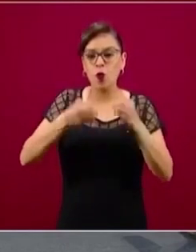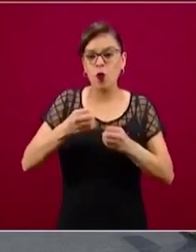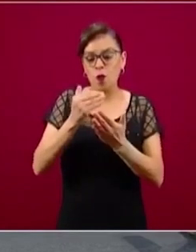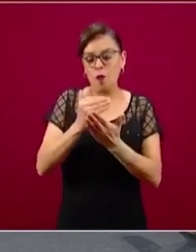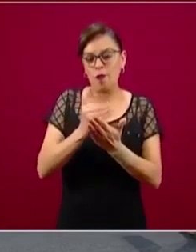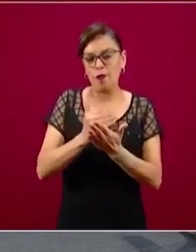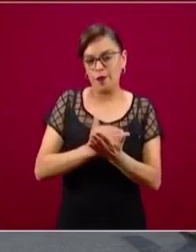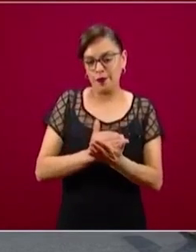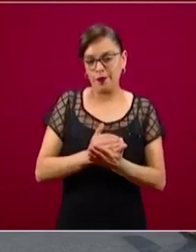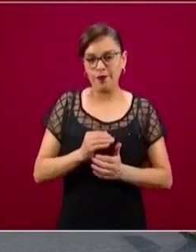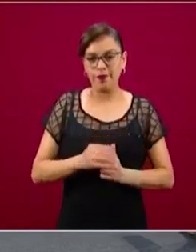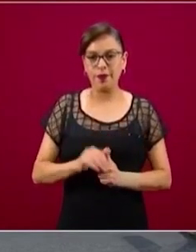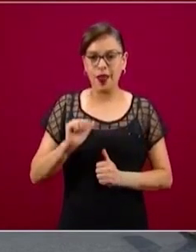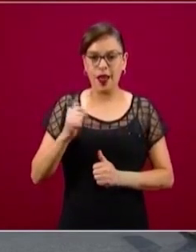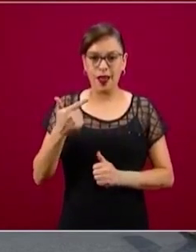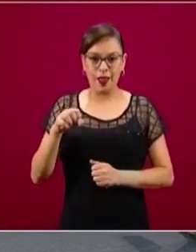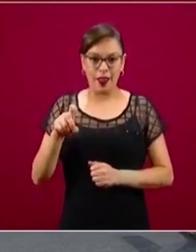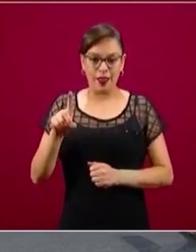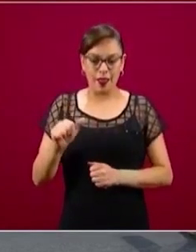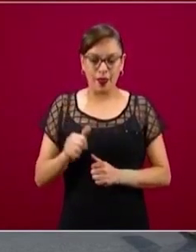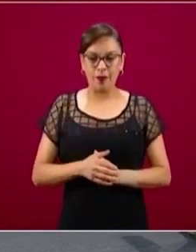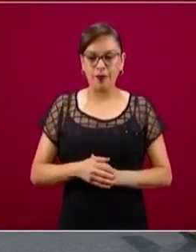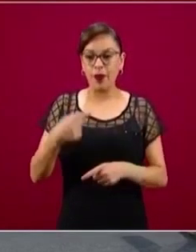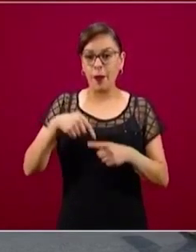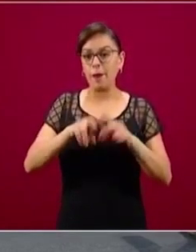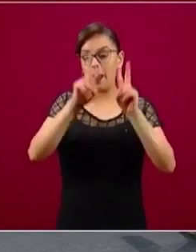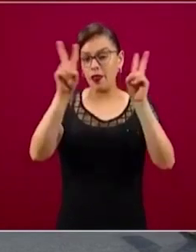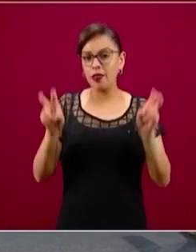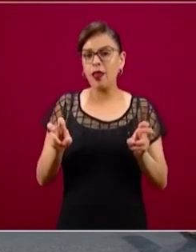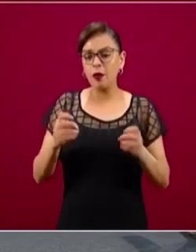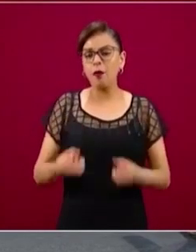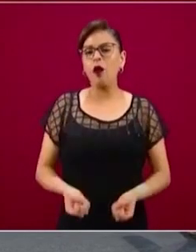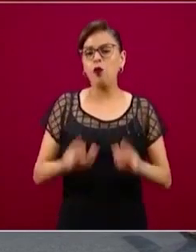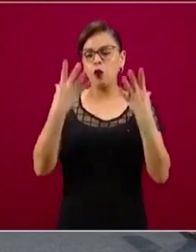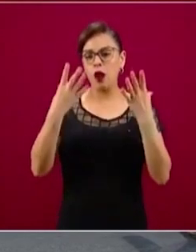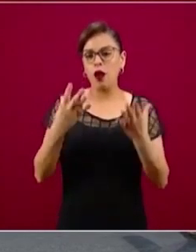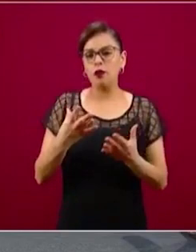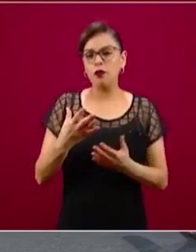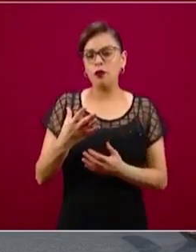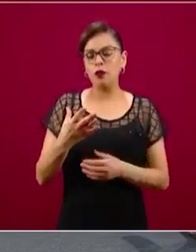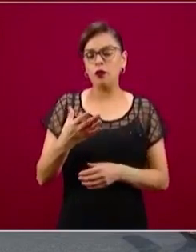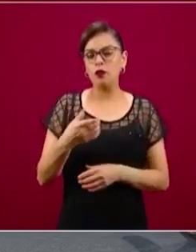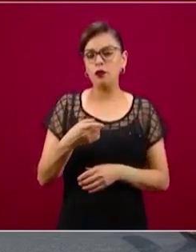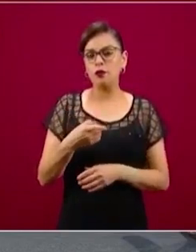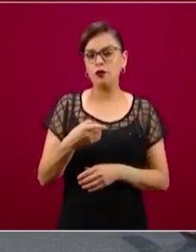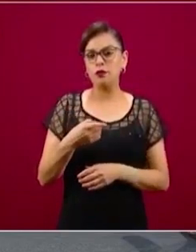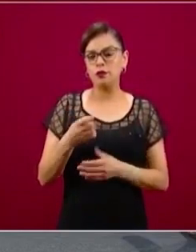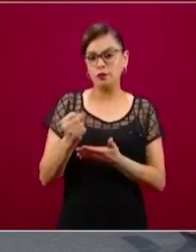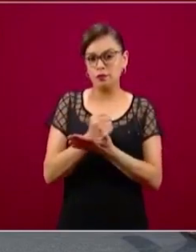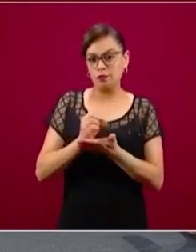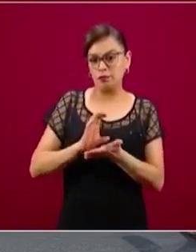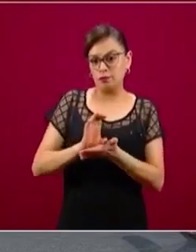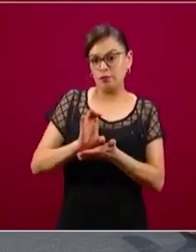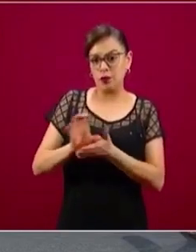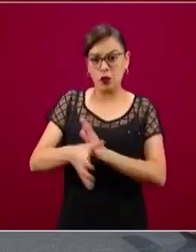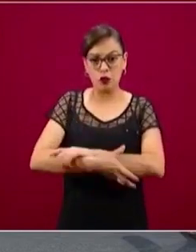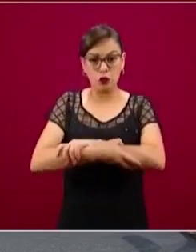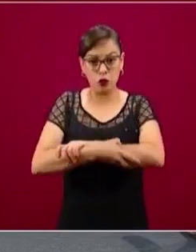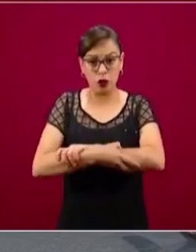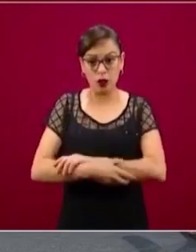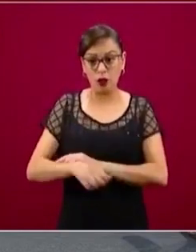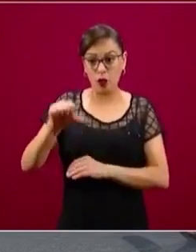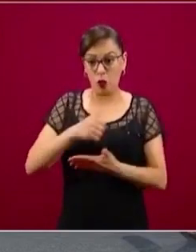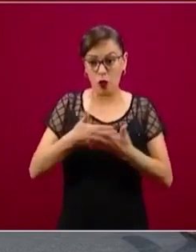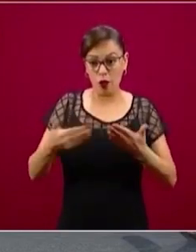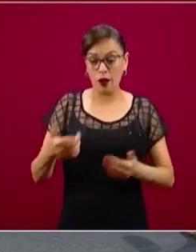empezaremos con el tema de cuántos créditos solidarios estamos teniendo al día de hoy son 153 mil